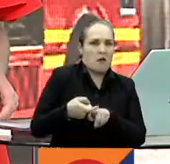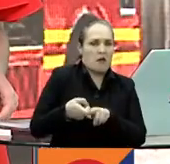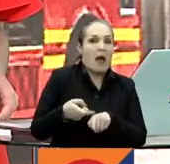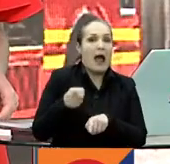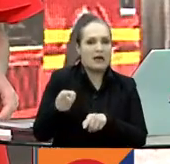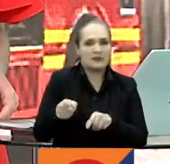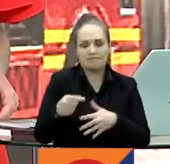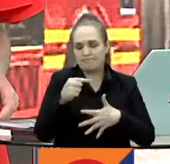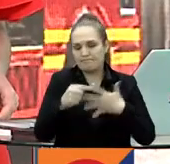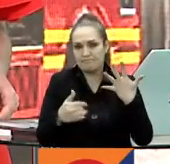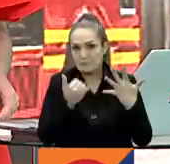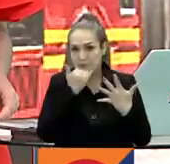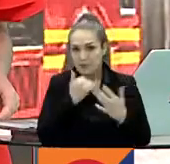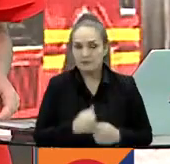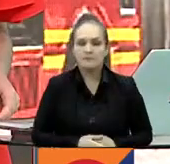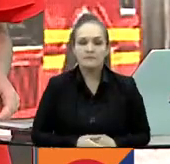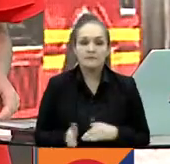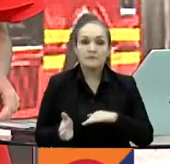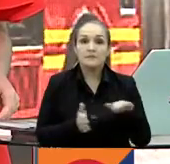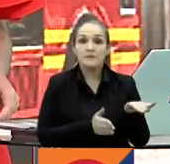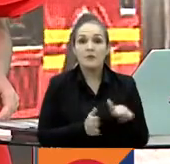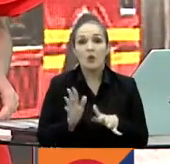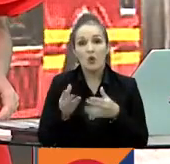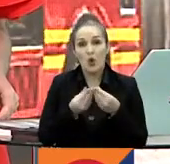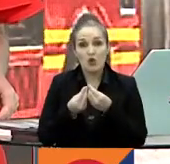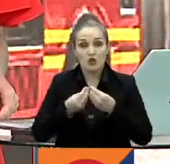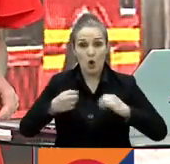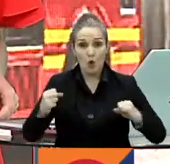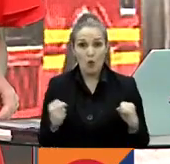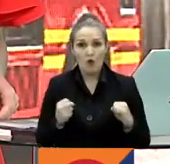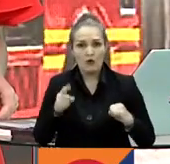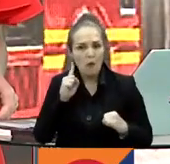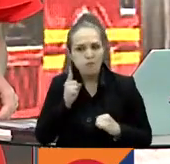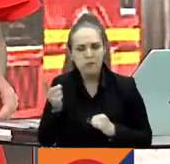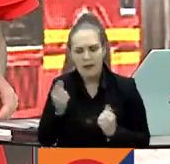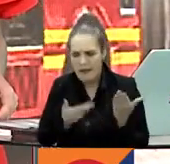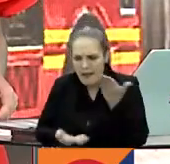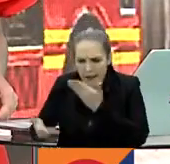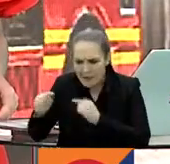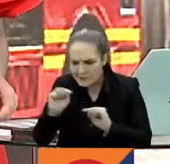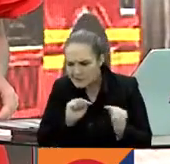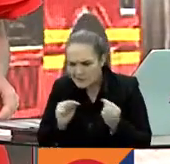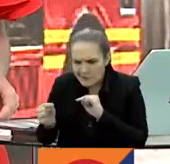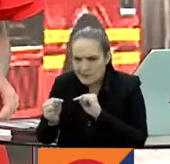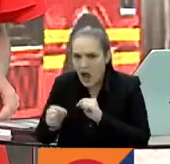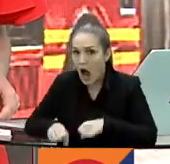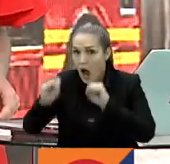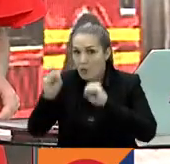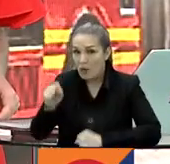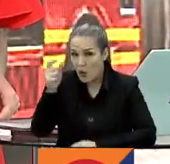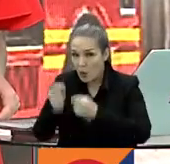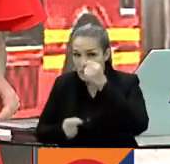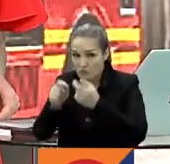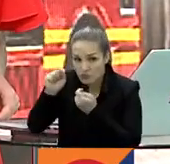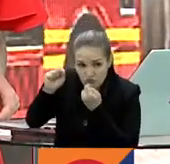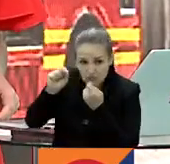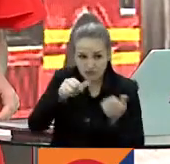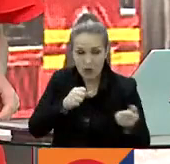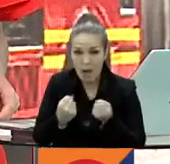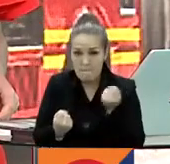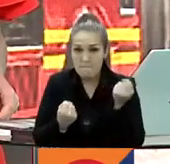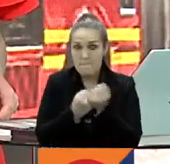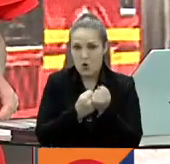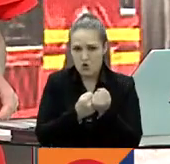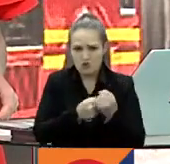Y para el martes quedó aplazado el debate para definir si se autoriza o no el plan de rescate para Bogotá. Además de los temas sociales que se esperan